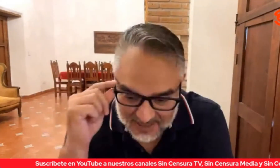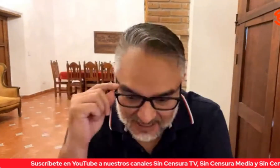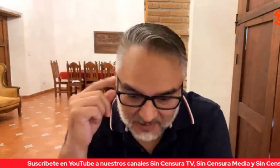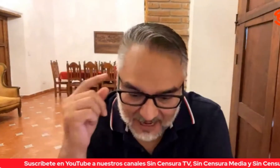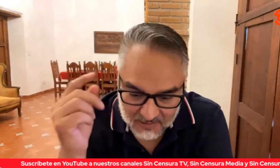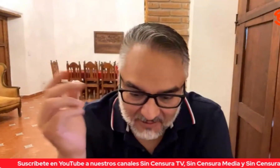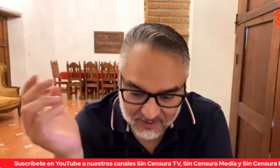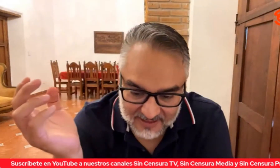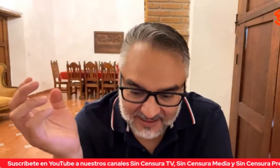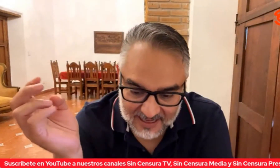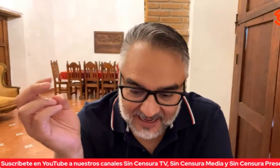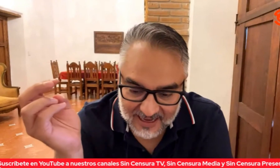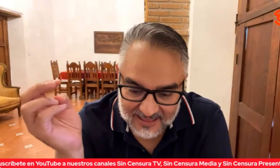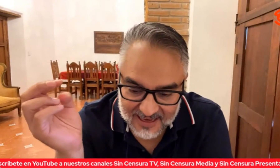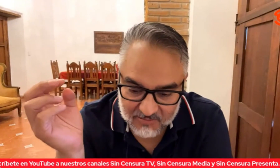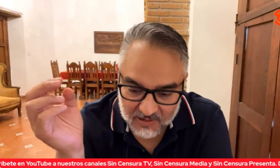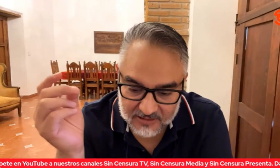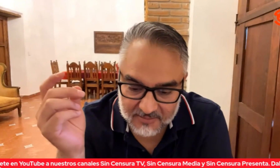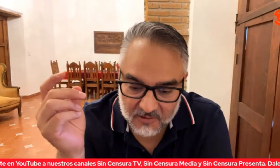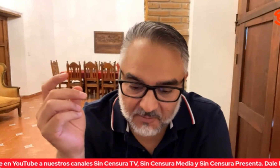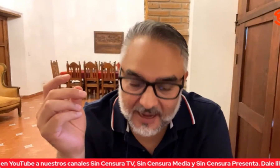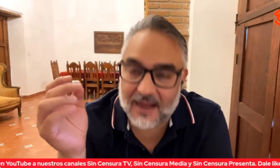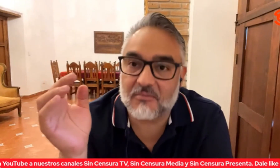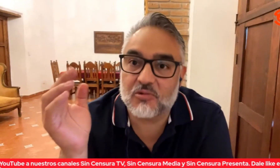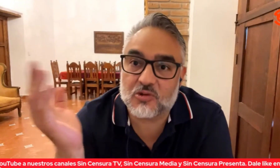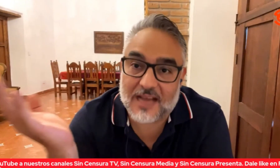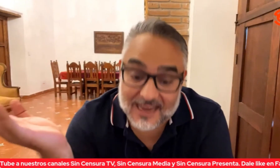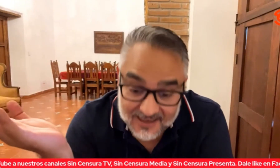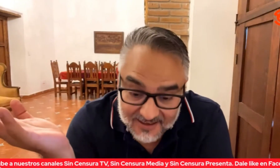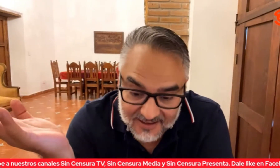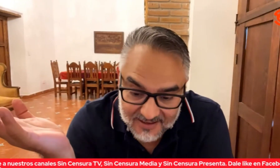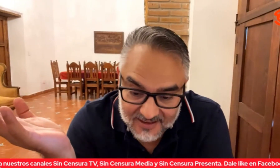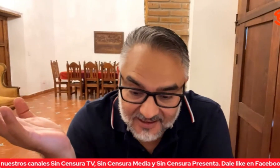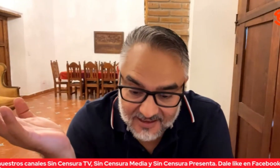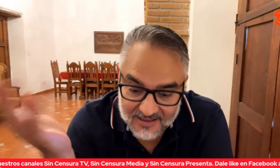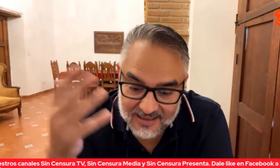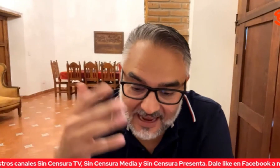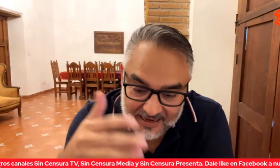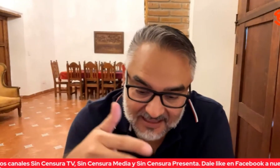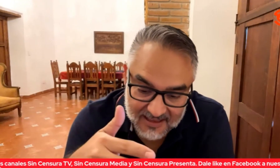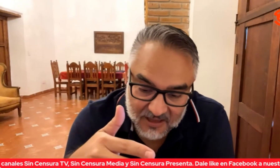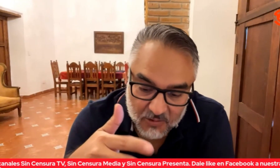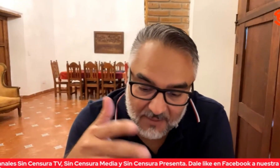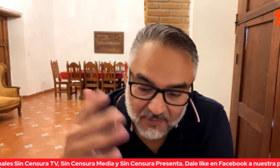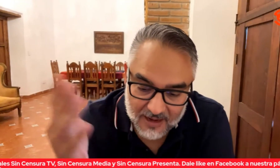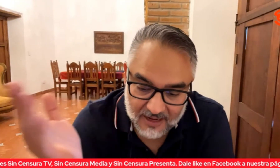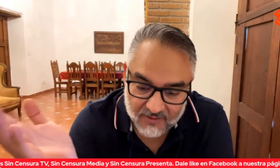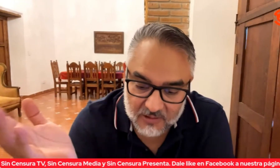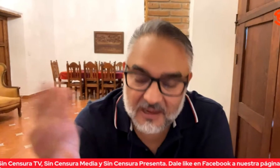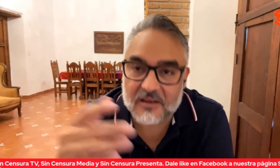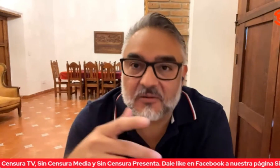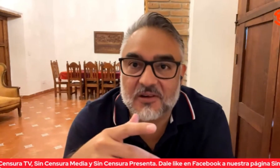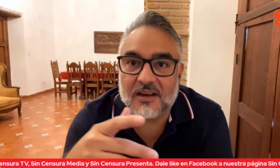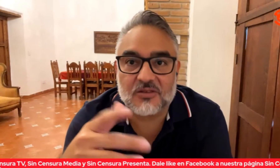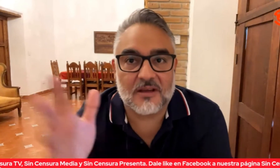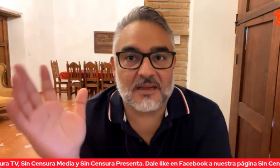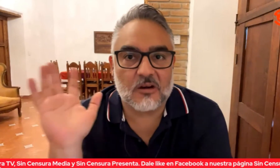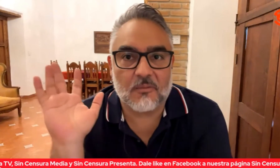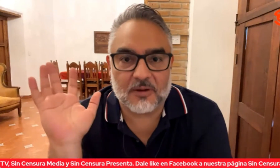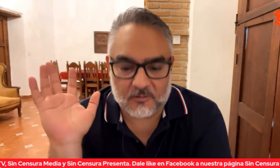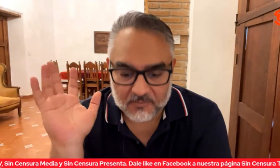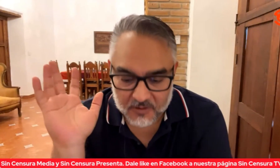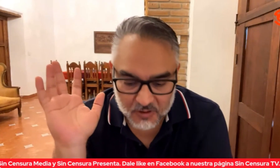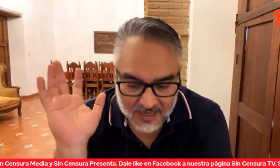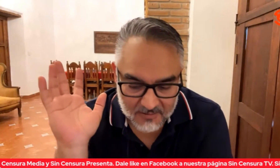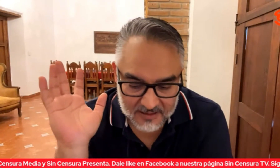para dejar su cargo al frente de la alcaldía Cuauhtémoc para buscar la candidatura por la jefatura de gobierno de la Ciudad de